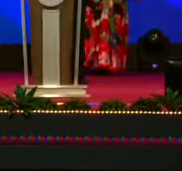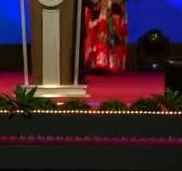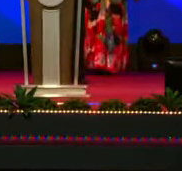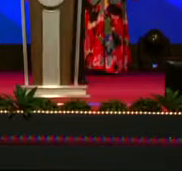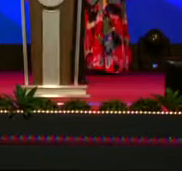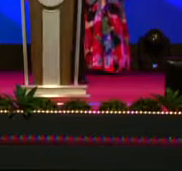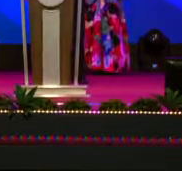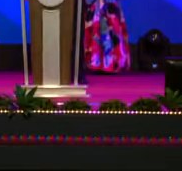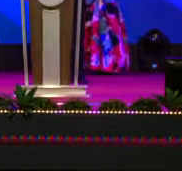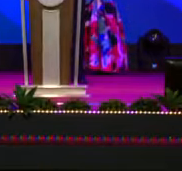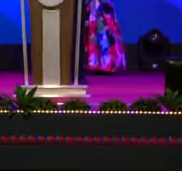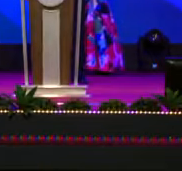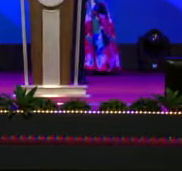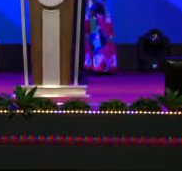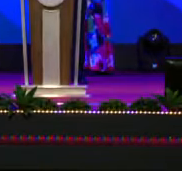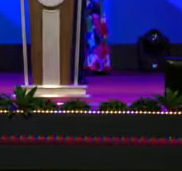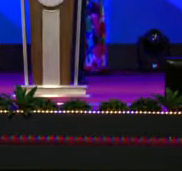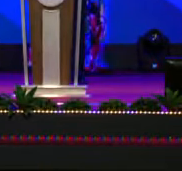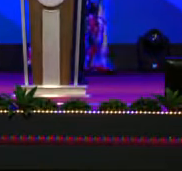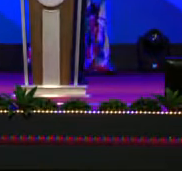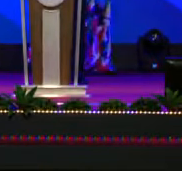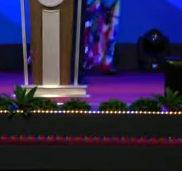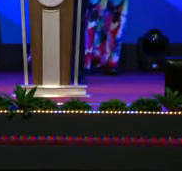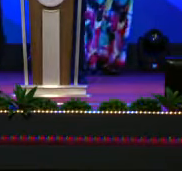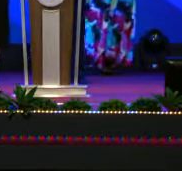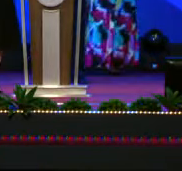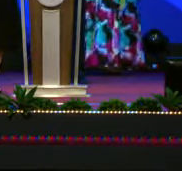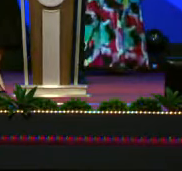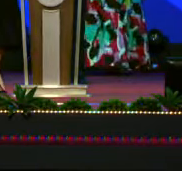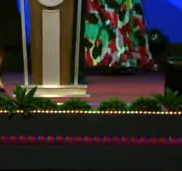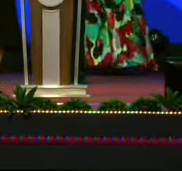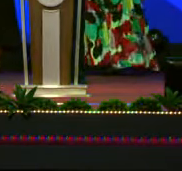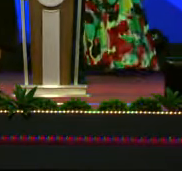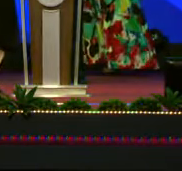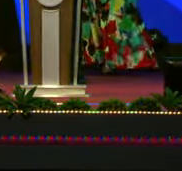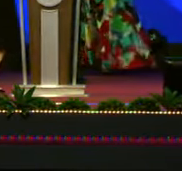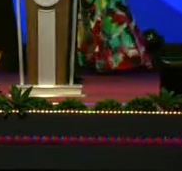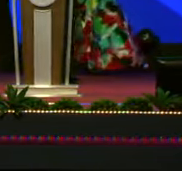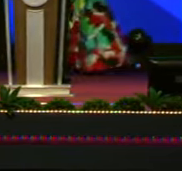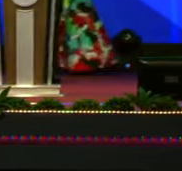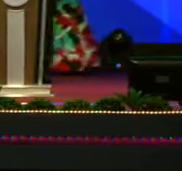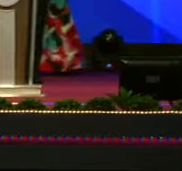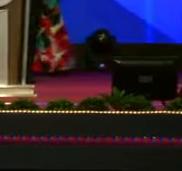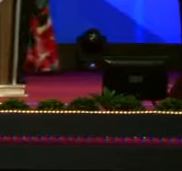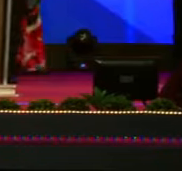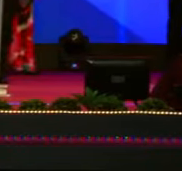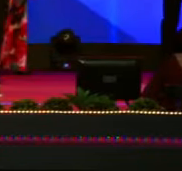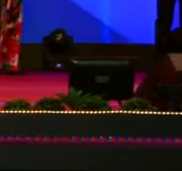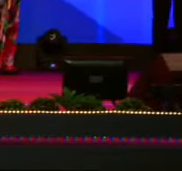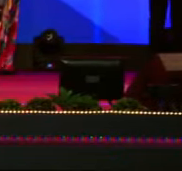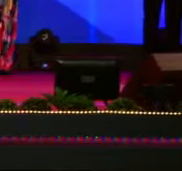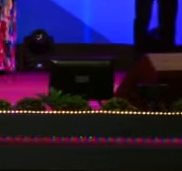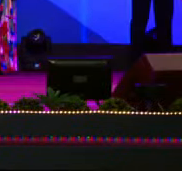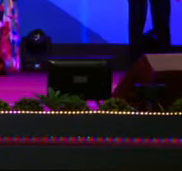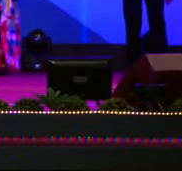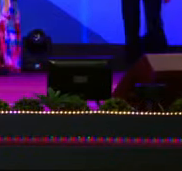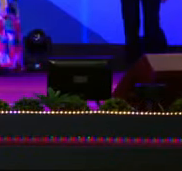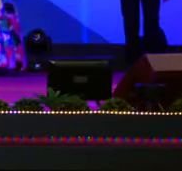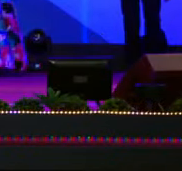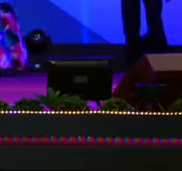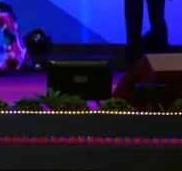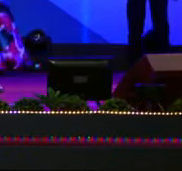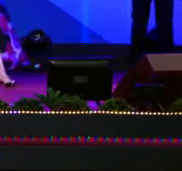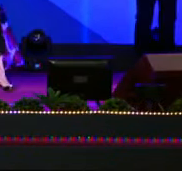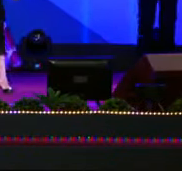Me salvaron. Lamento y ayes de temor. Termina por siempre con